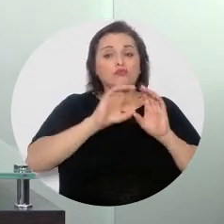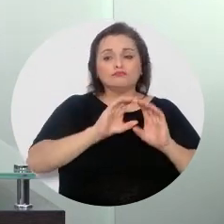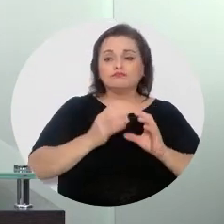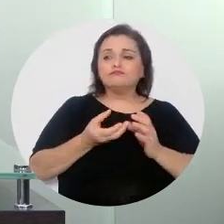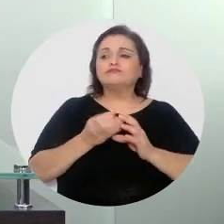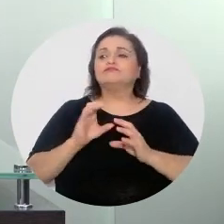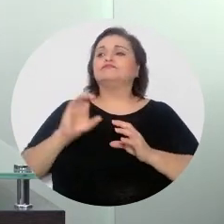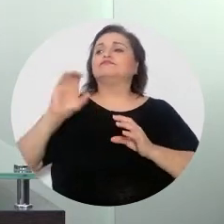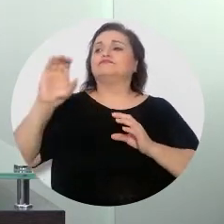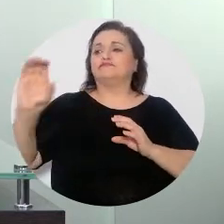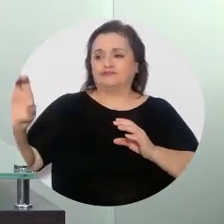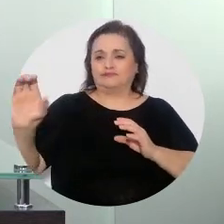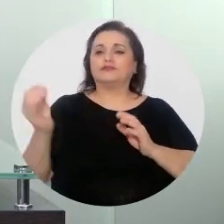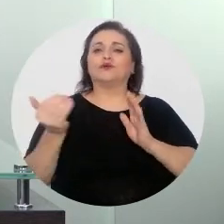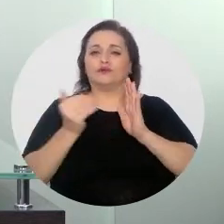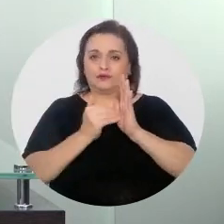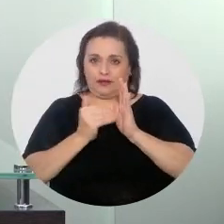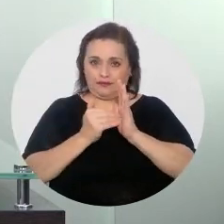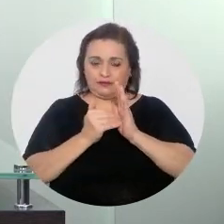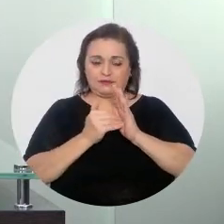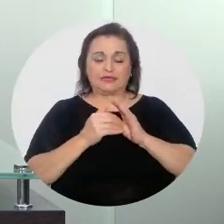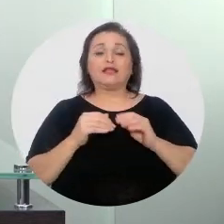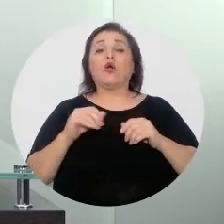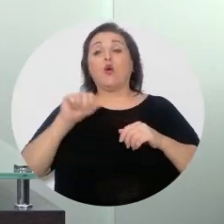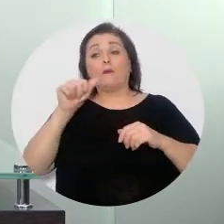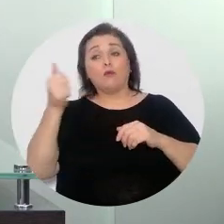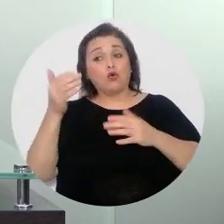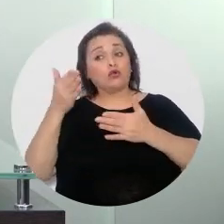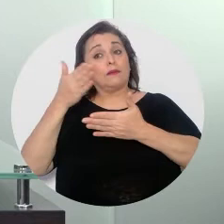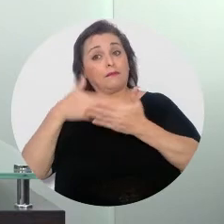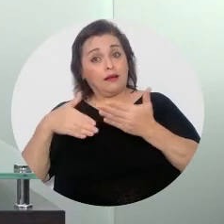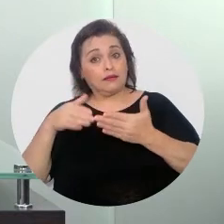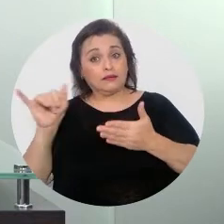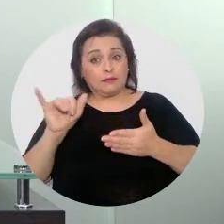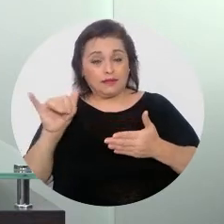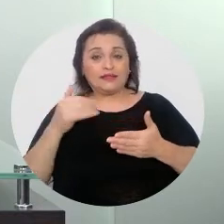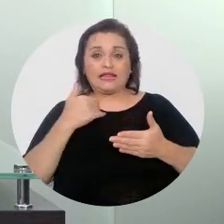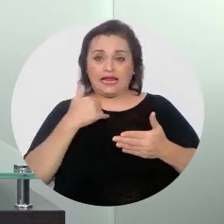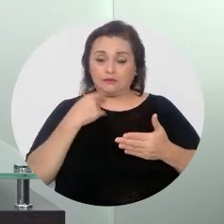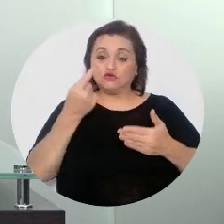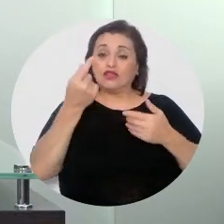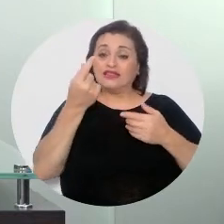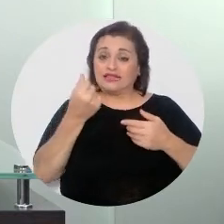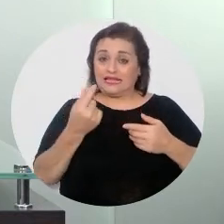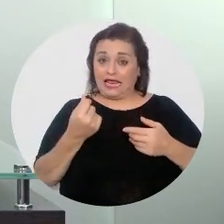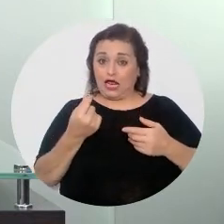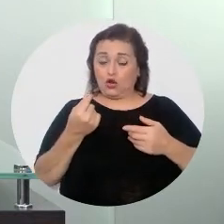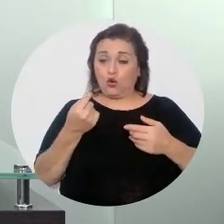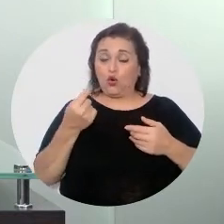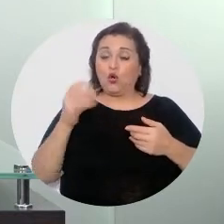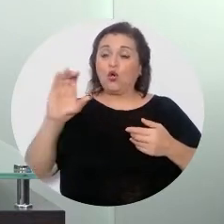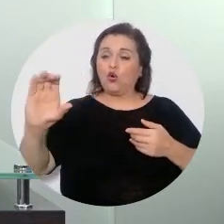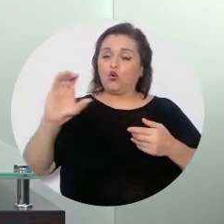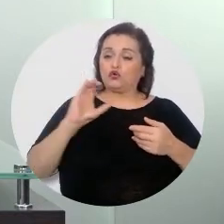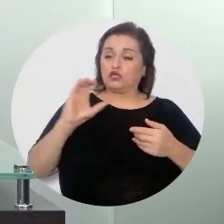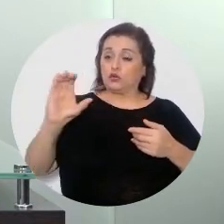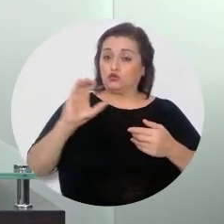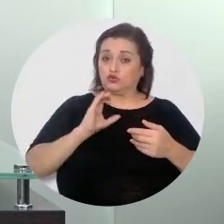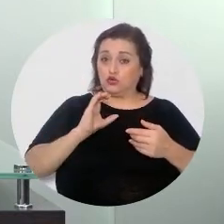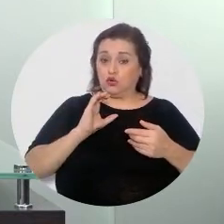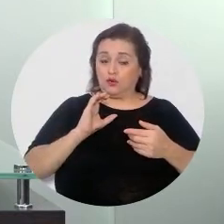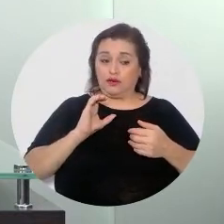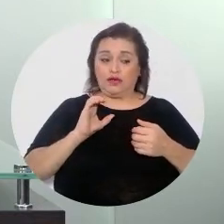como también lo veremos más adelante. Por otra parte, también tenemos el que este dinero de la